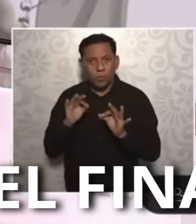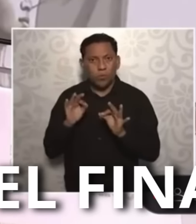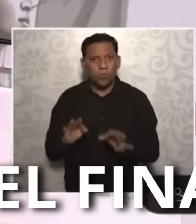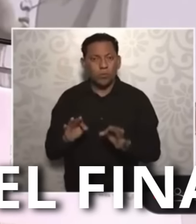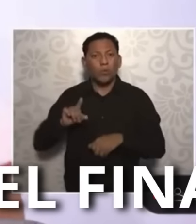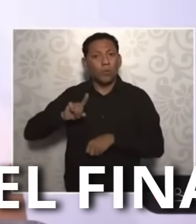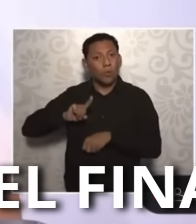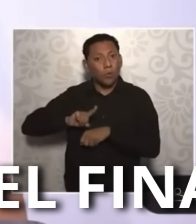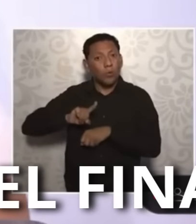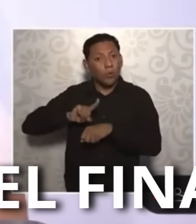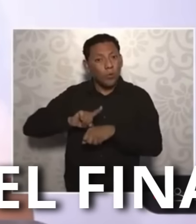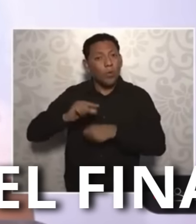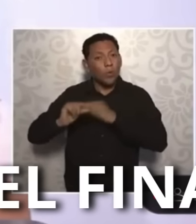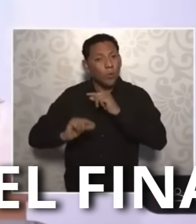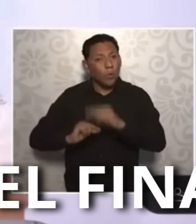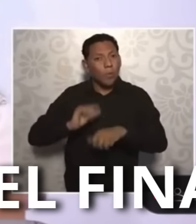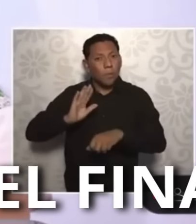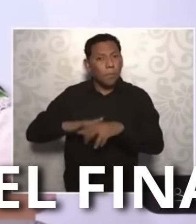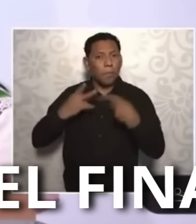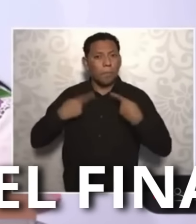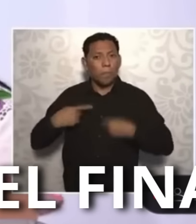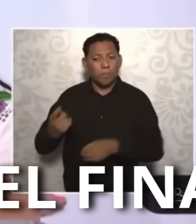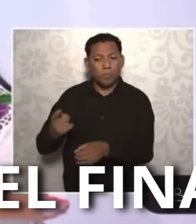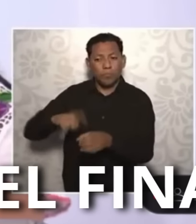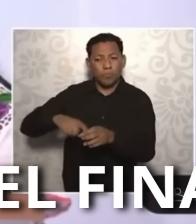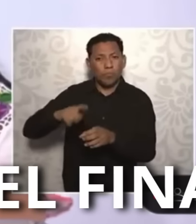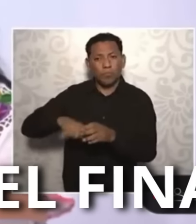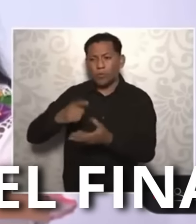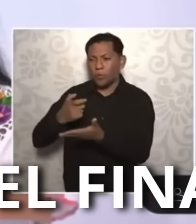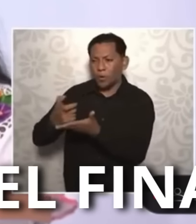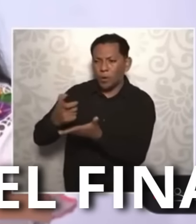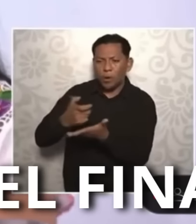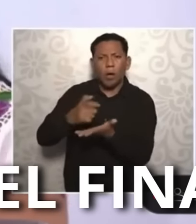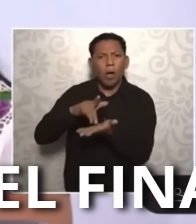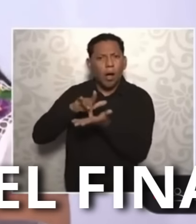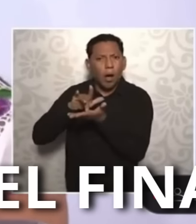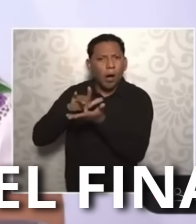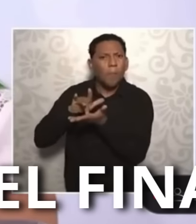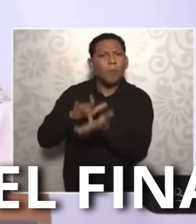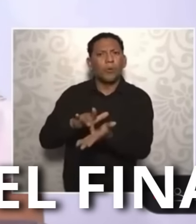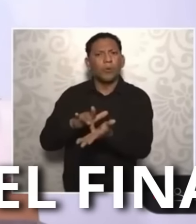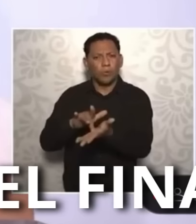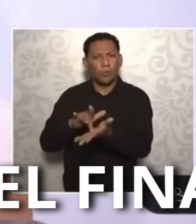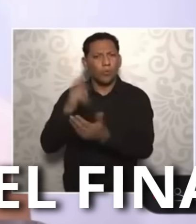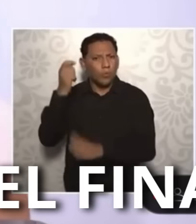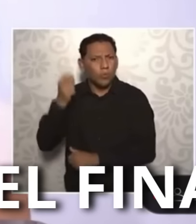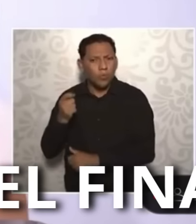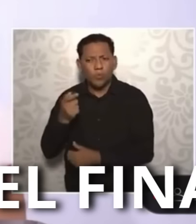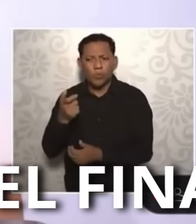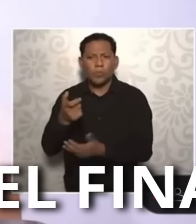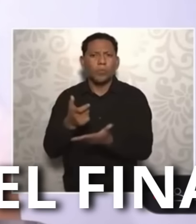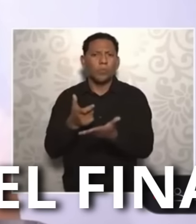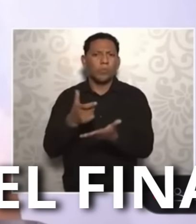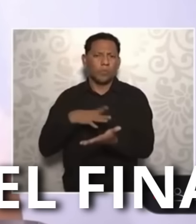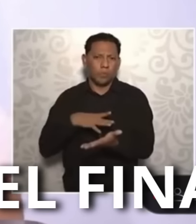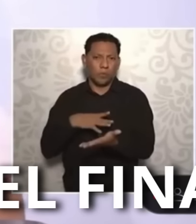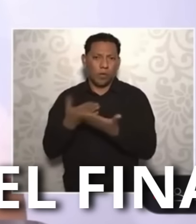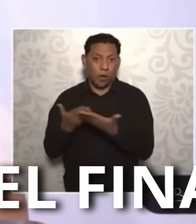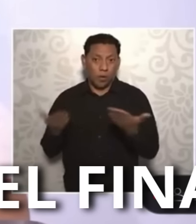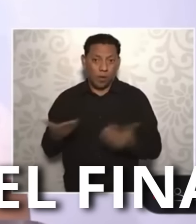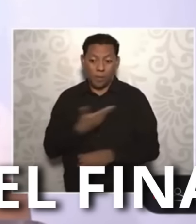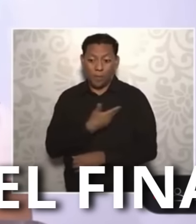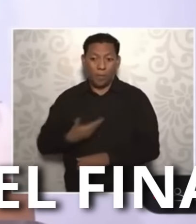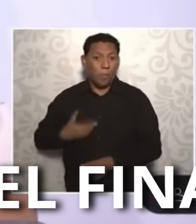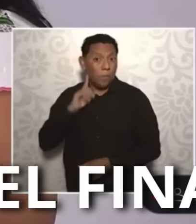va a haber más personas que reciban una beca, un apoyo, una pensión. Siendo la presidenta la